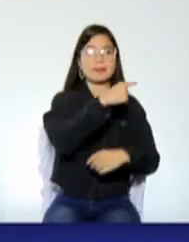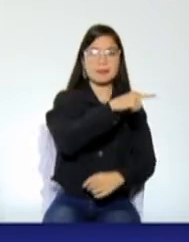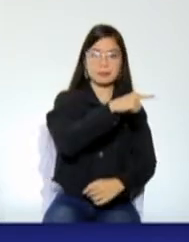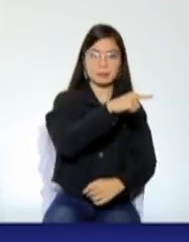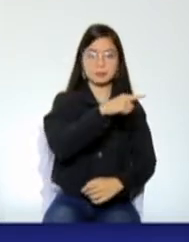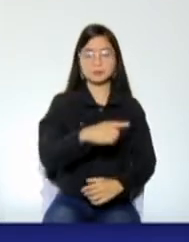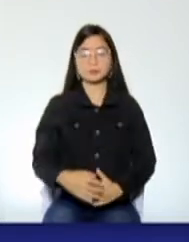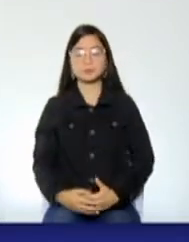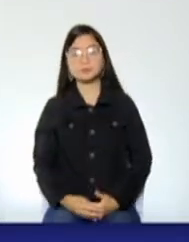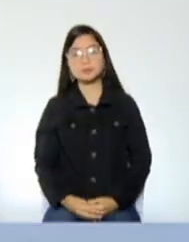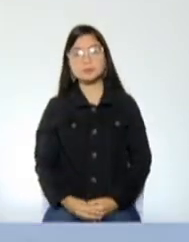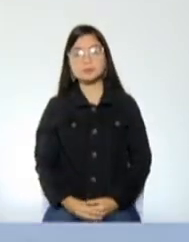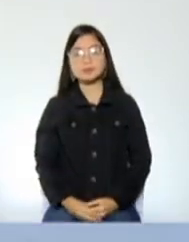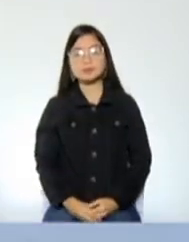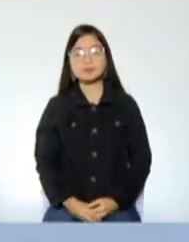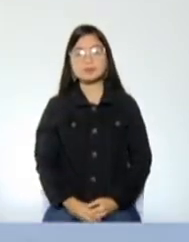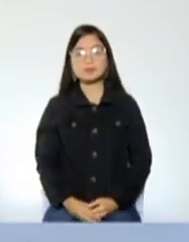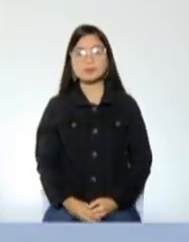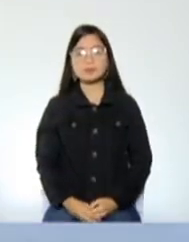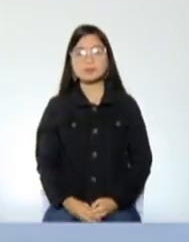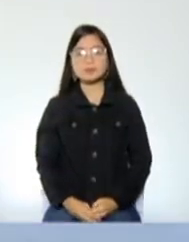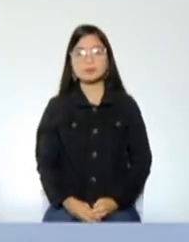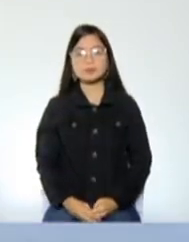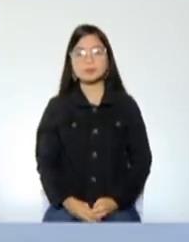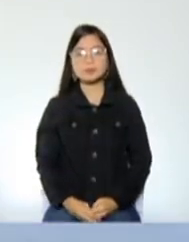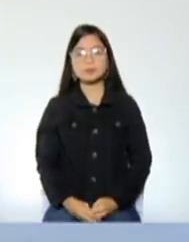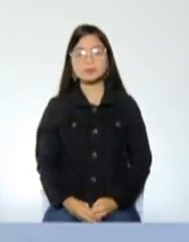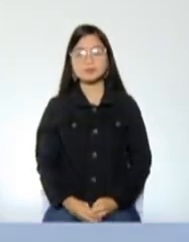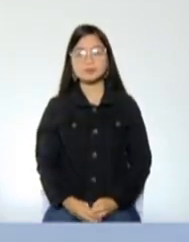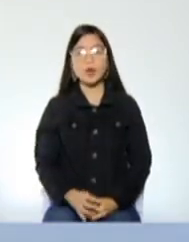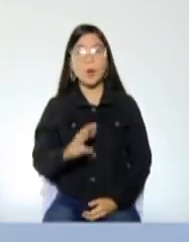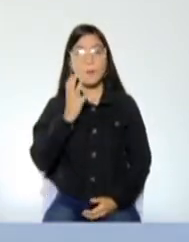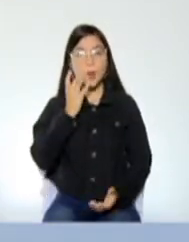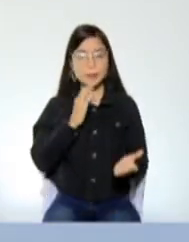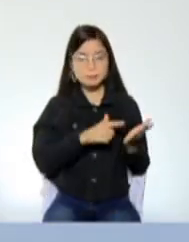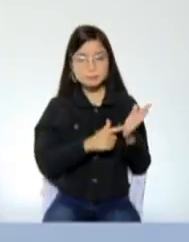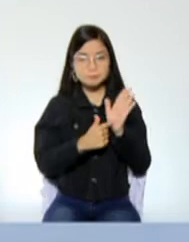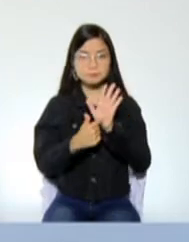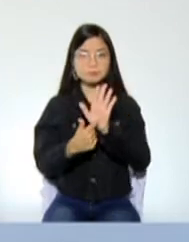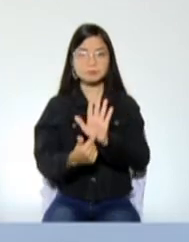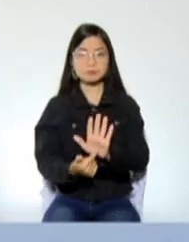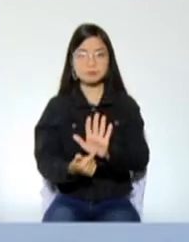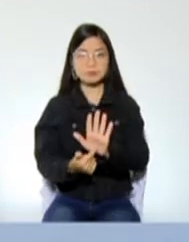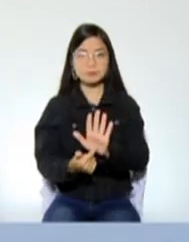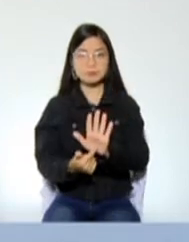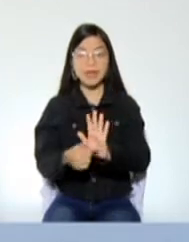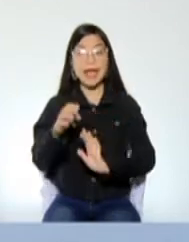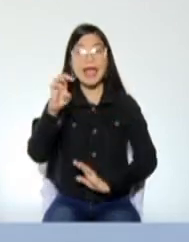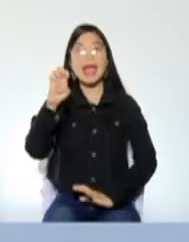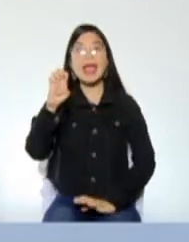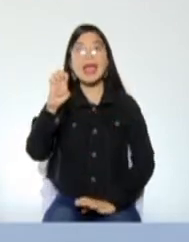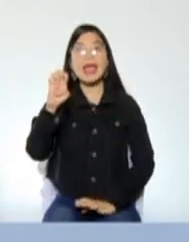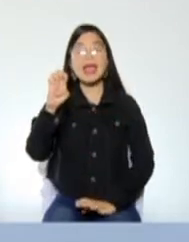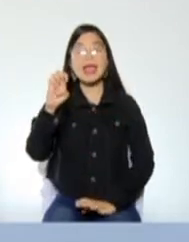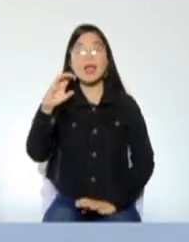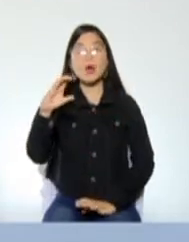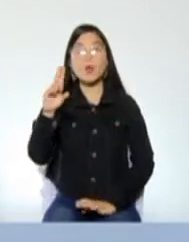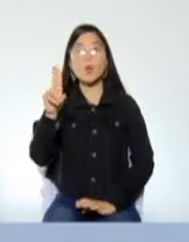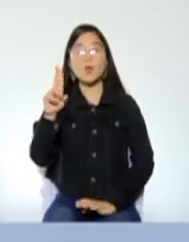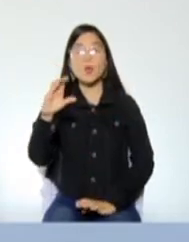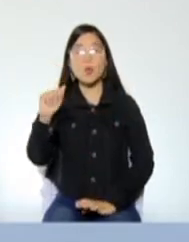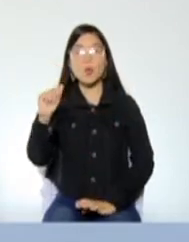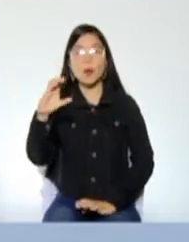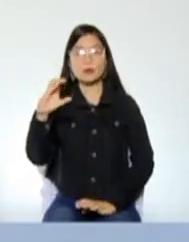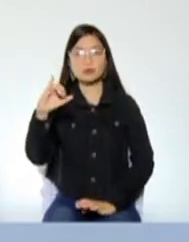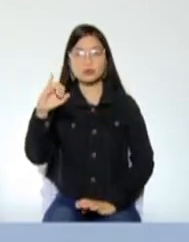vamos a utilizar un ejemplo. Debemos recordar que en las ecuaciones existen dos miembros. Cada vez que un